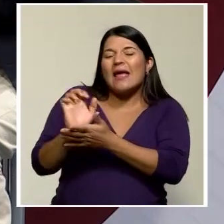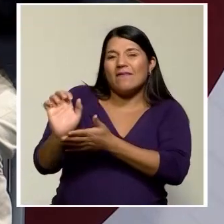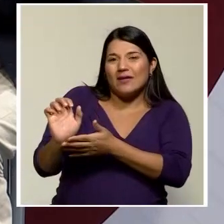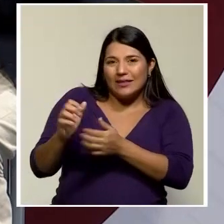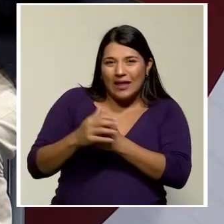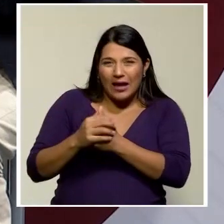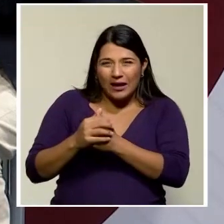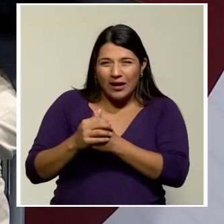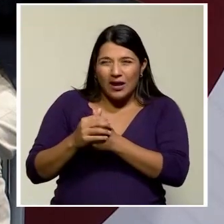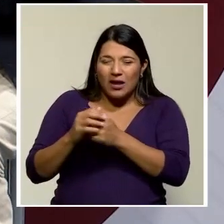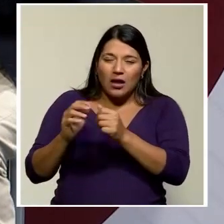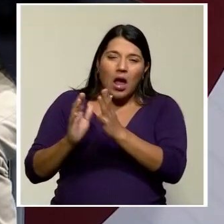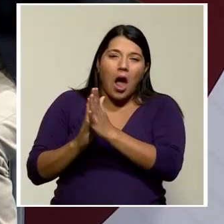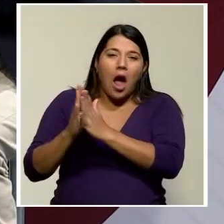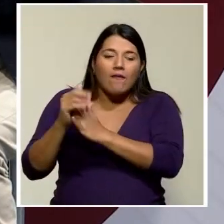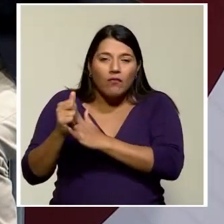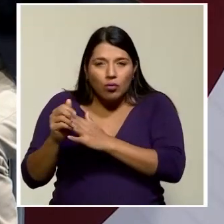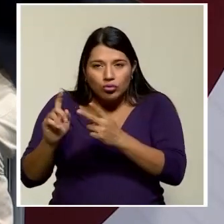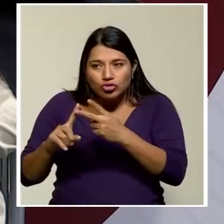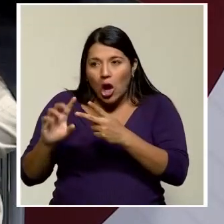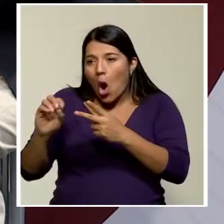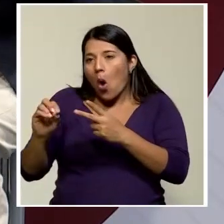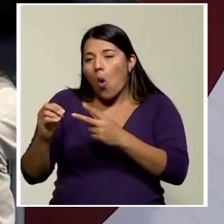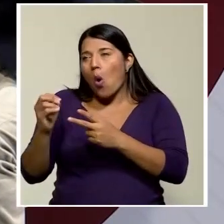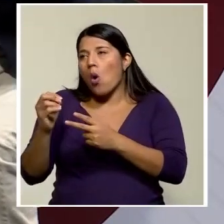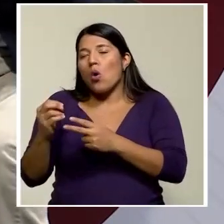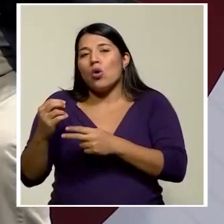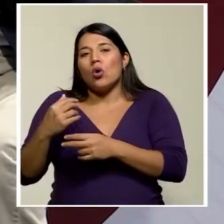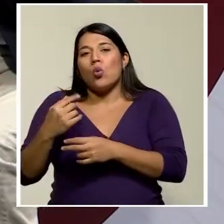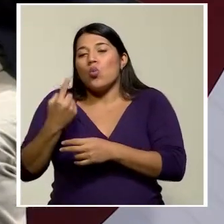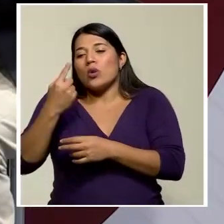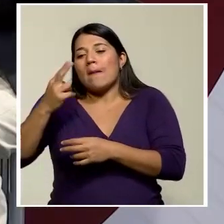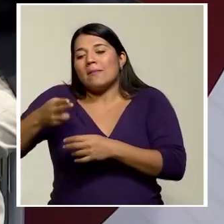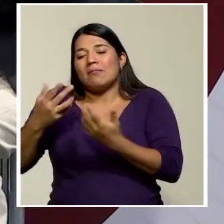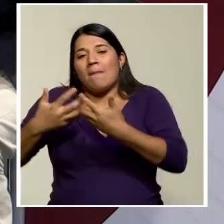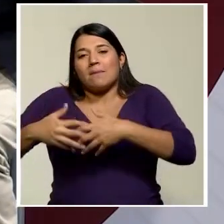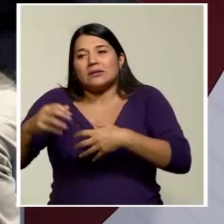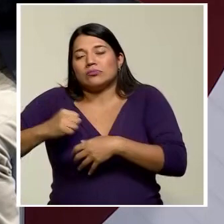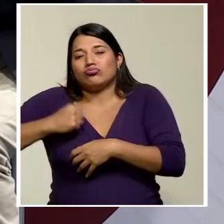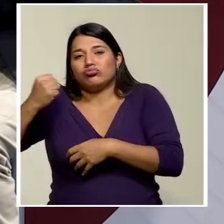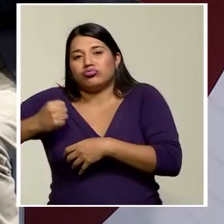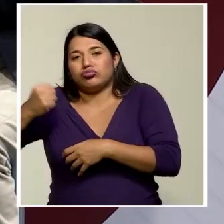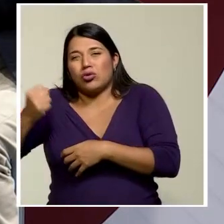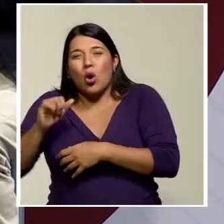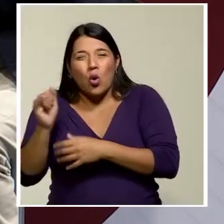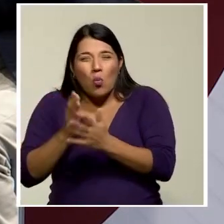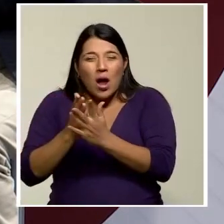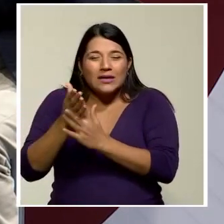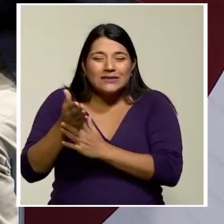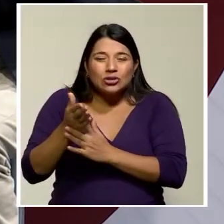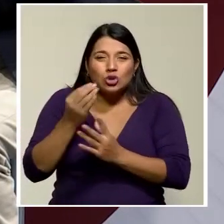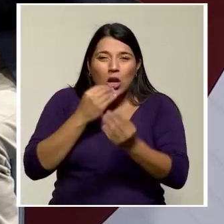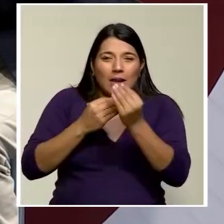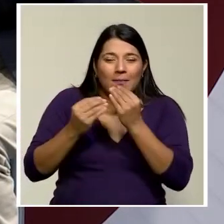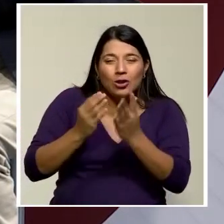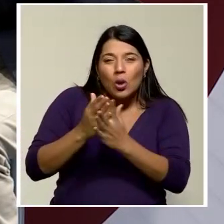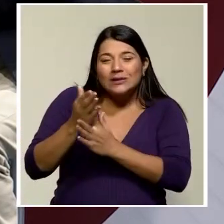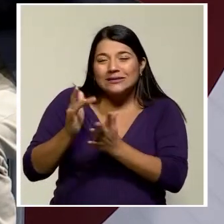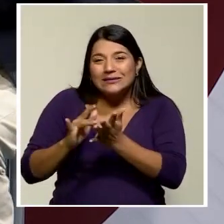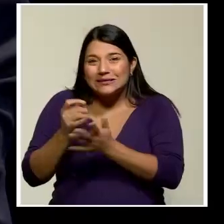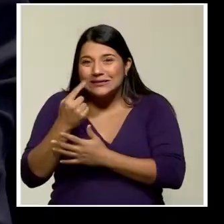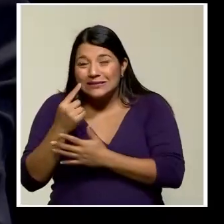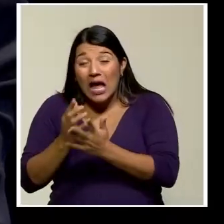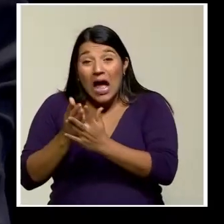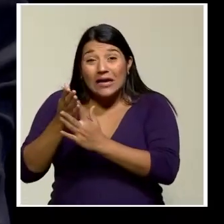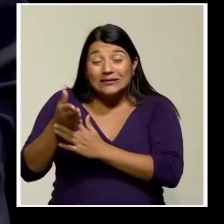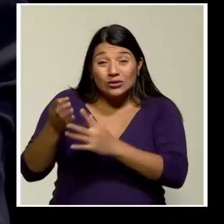prácticas abusivas en los distintos sectores. Lo vemos en la comercialización del alimento, lo vemos en el acceso al mercado de los medicamentos, lo vimos en el tema del